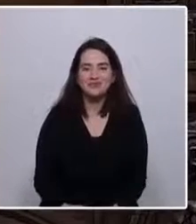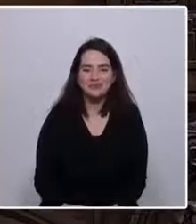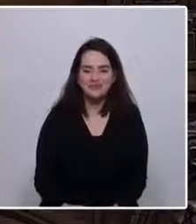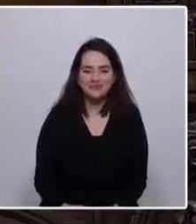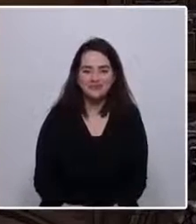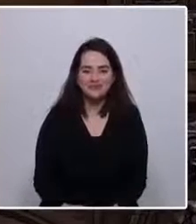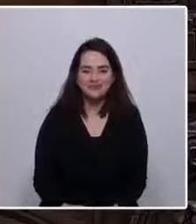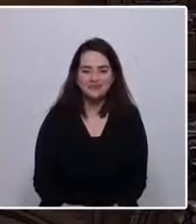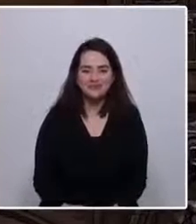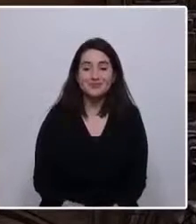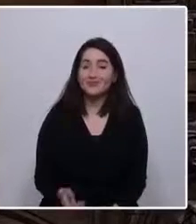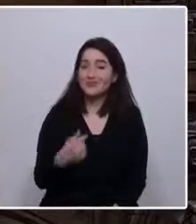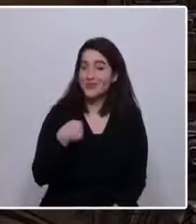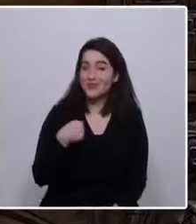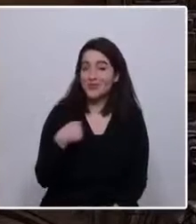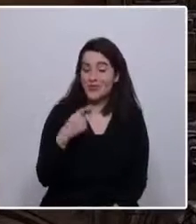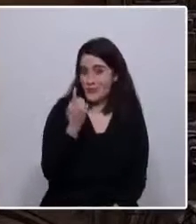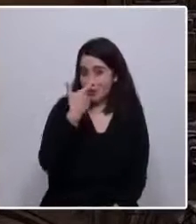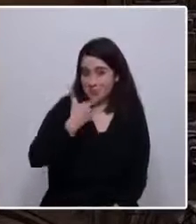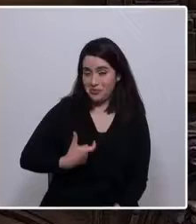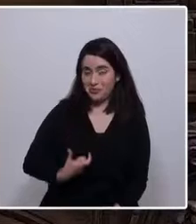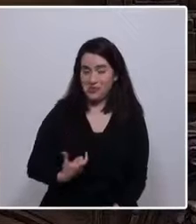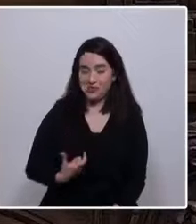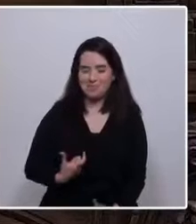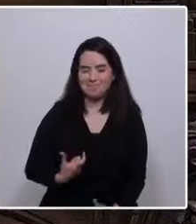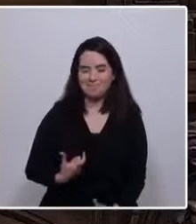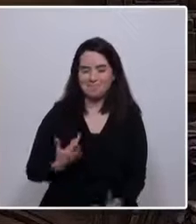yo soy una persona privilegiada